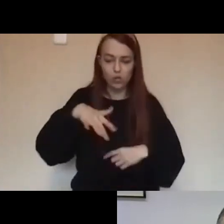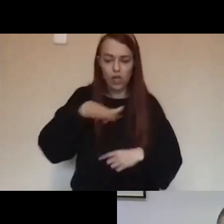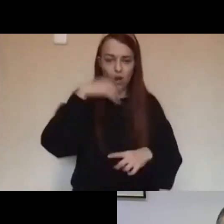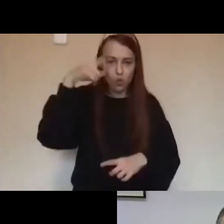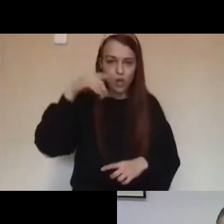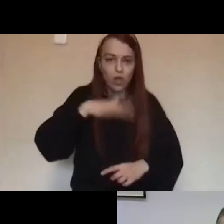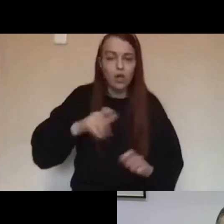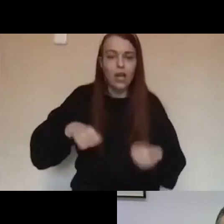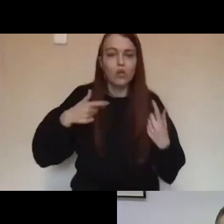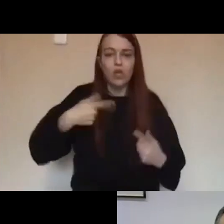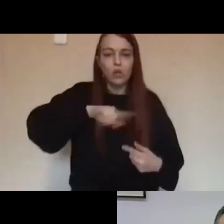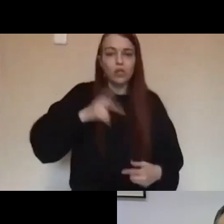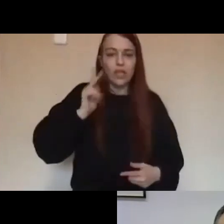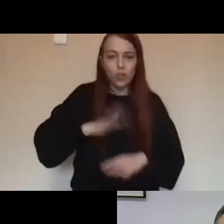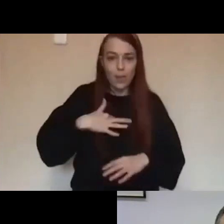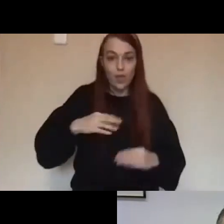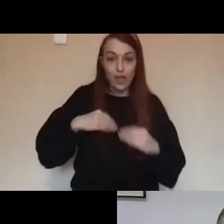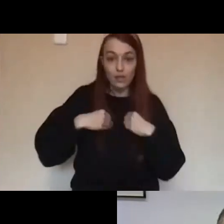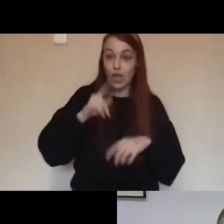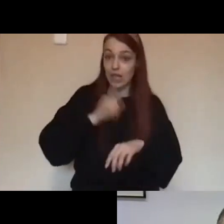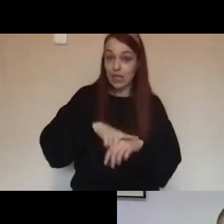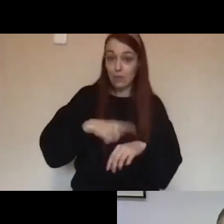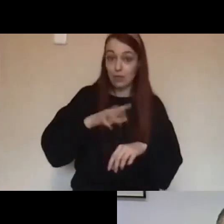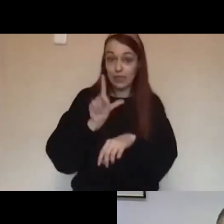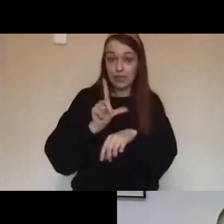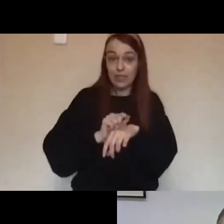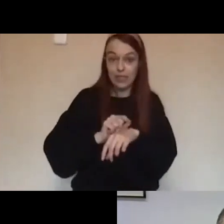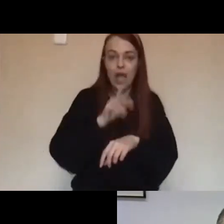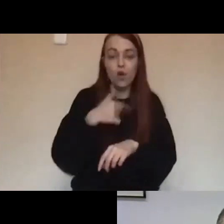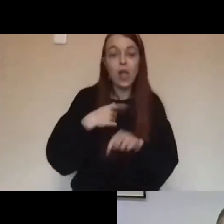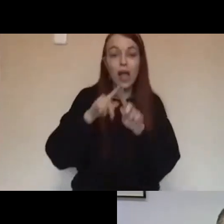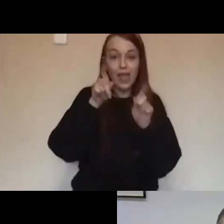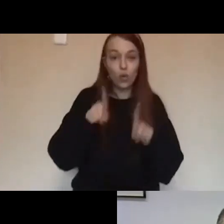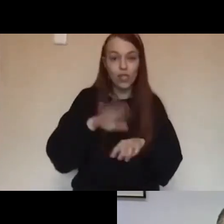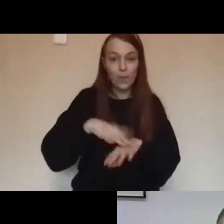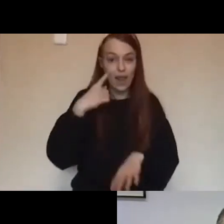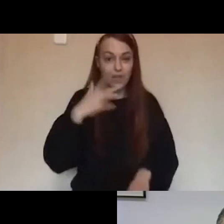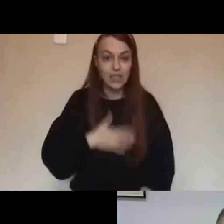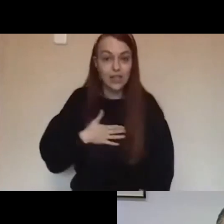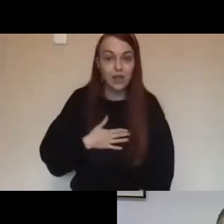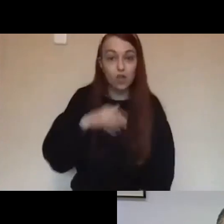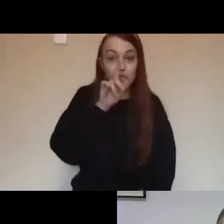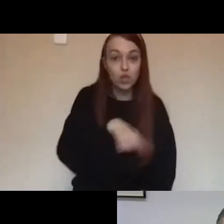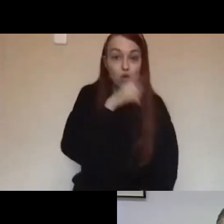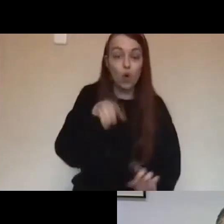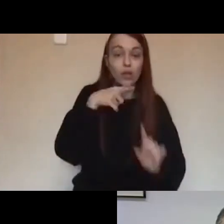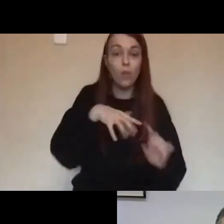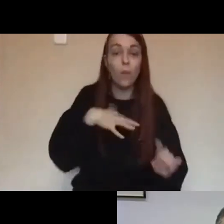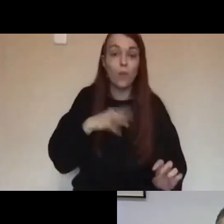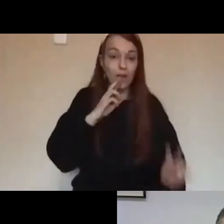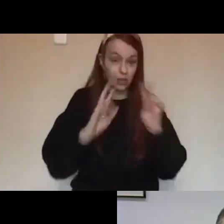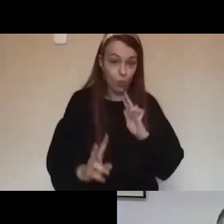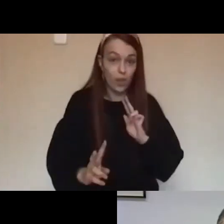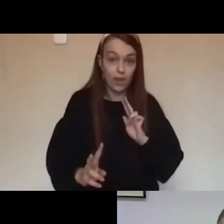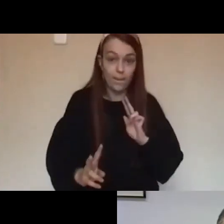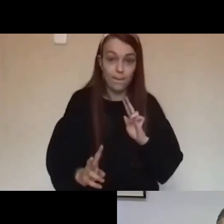Hemos agotado el tiempo, va a aparecer en breve una encuesta de satisfacción para que podáis responder